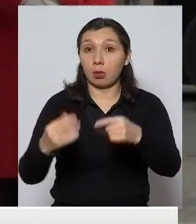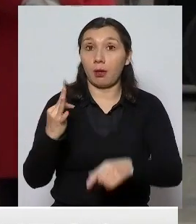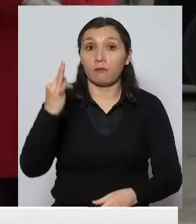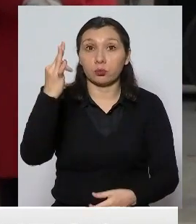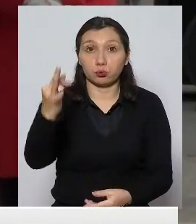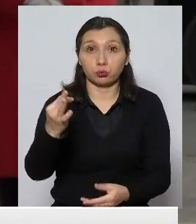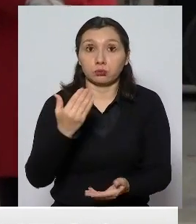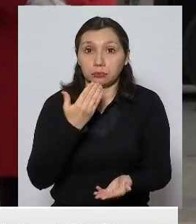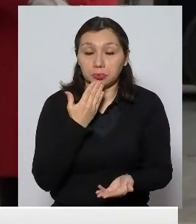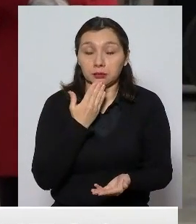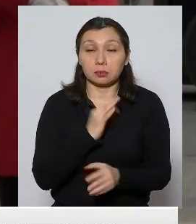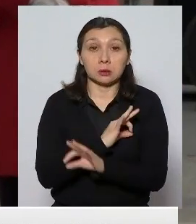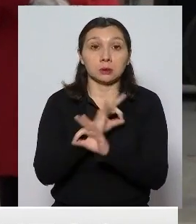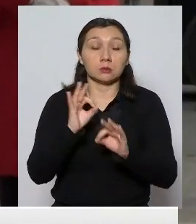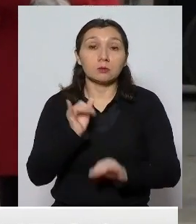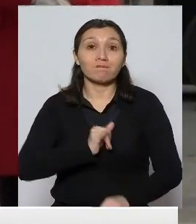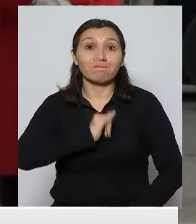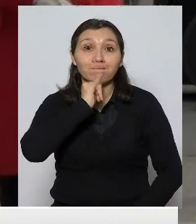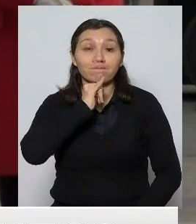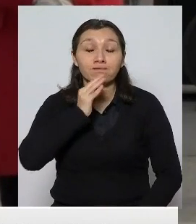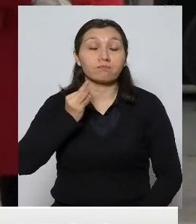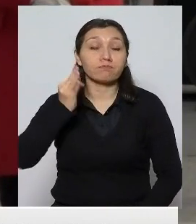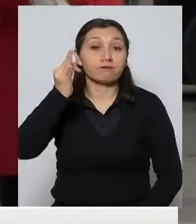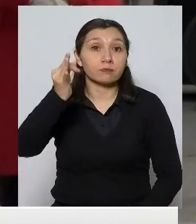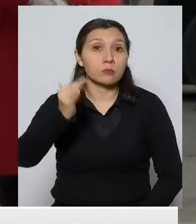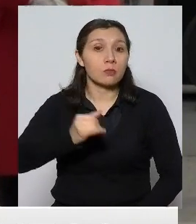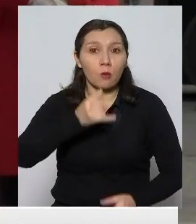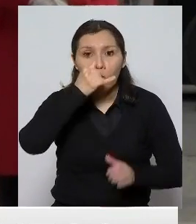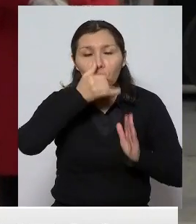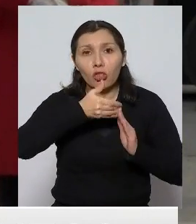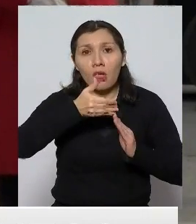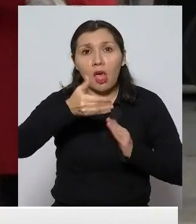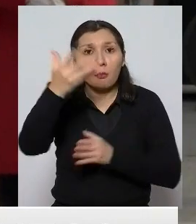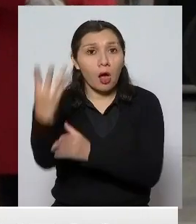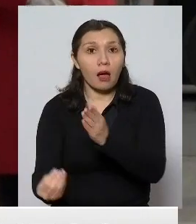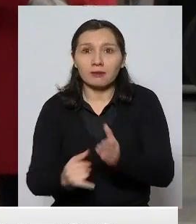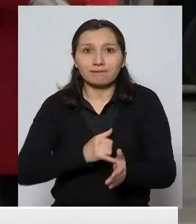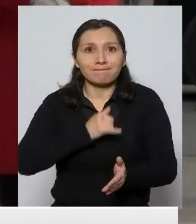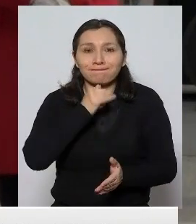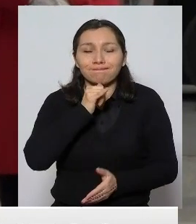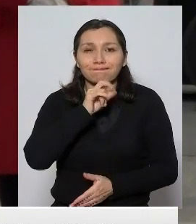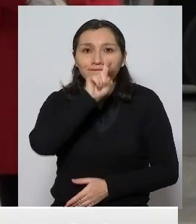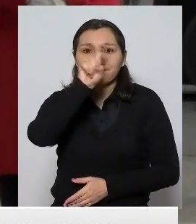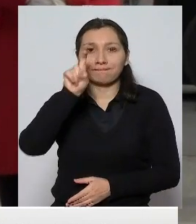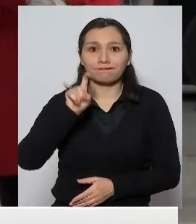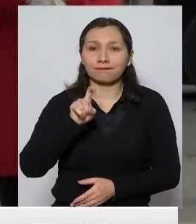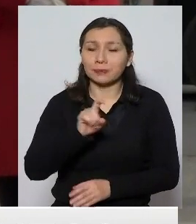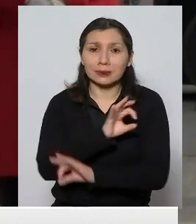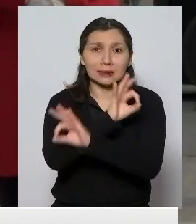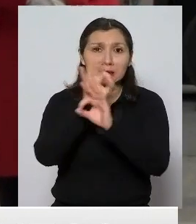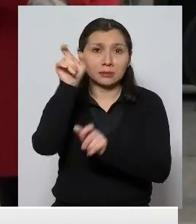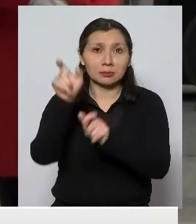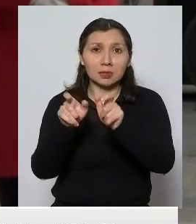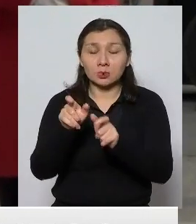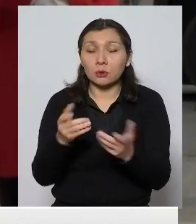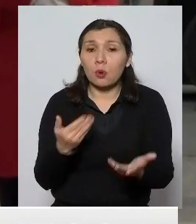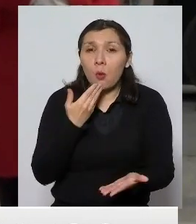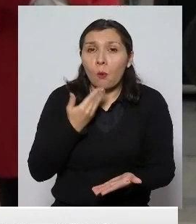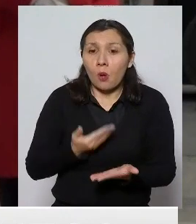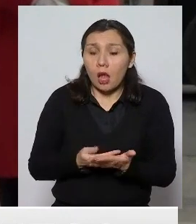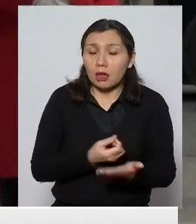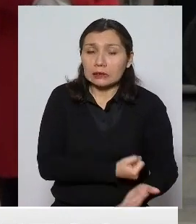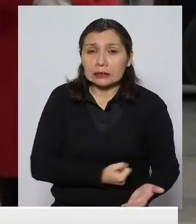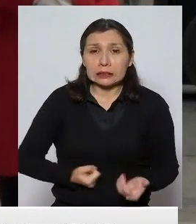futuro. Nadie sabe cuánto va a durar esta pandemia. Nadie sabe cuánto va a durar esta